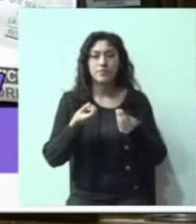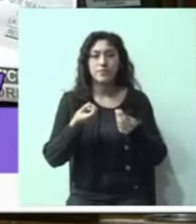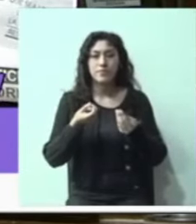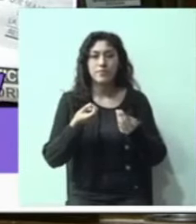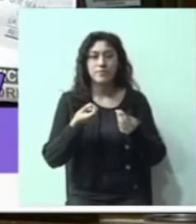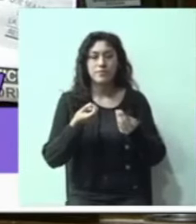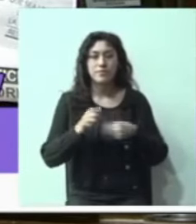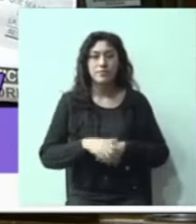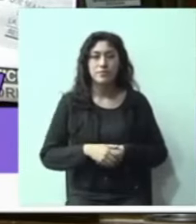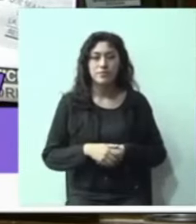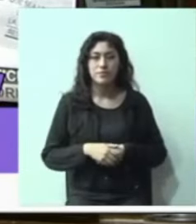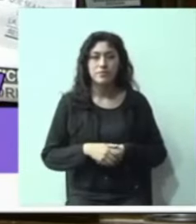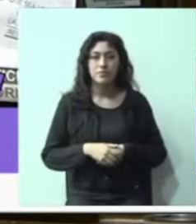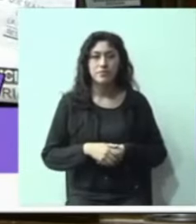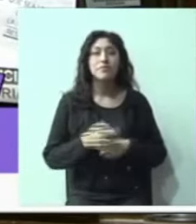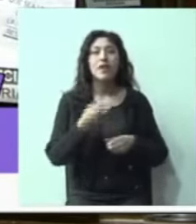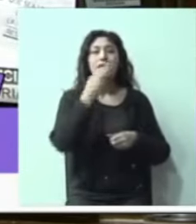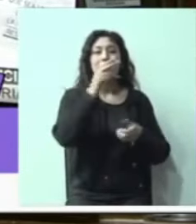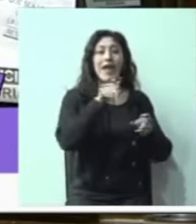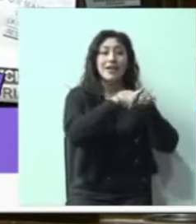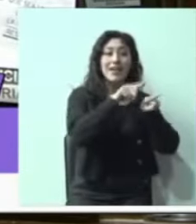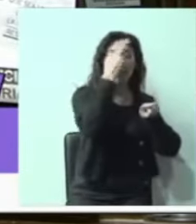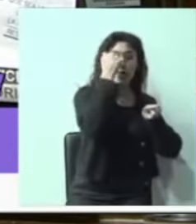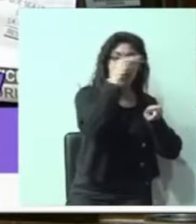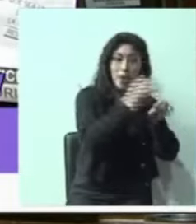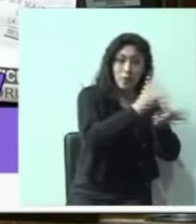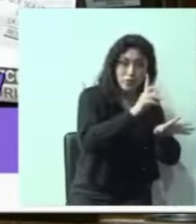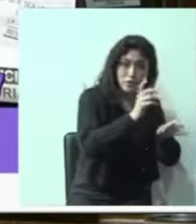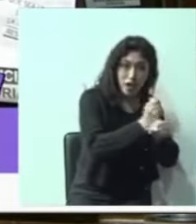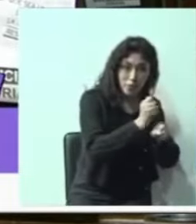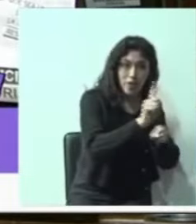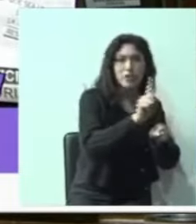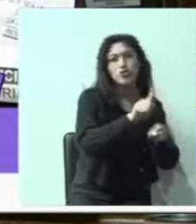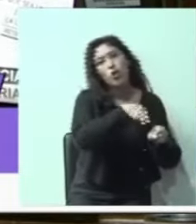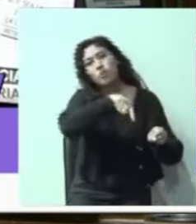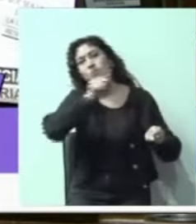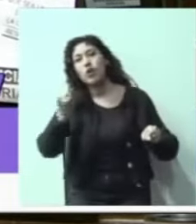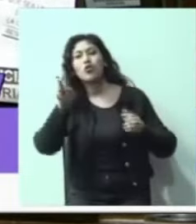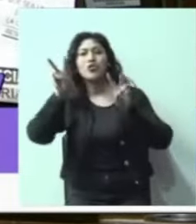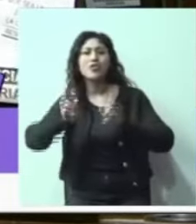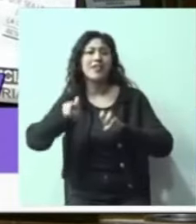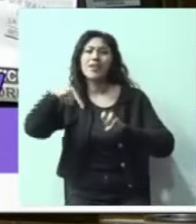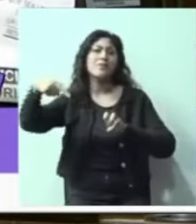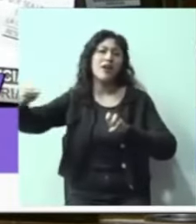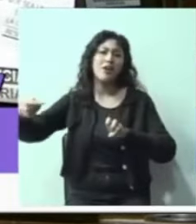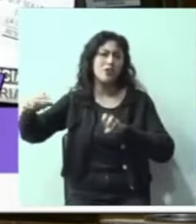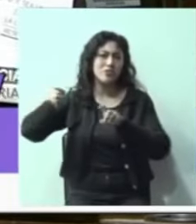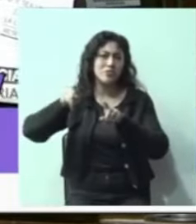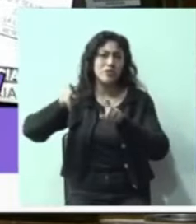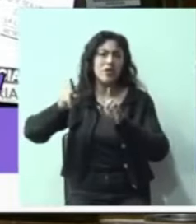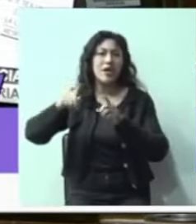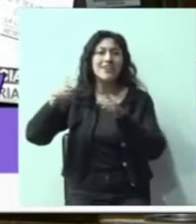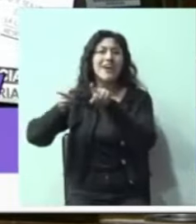sería que en vez de pasar a enfermería a la carrera profesional, se vuelva a discutir una carrera distinta a la